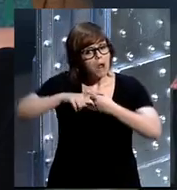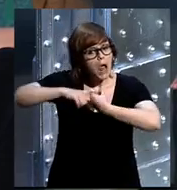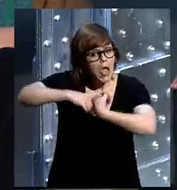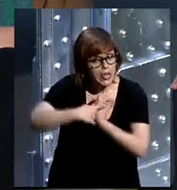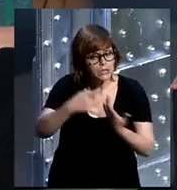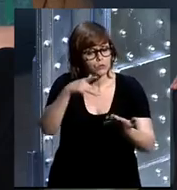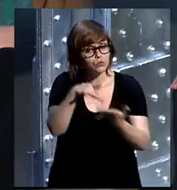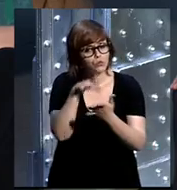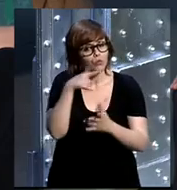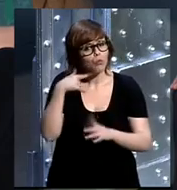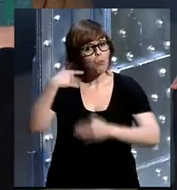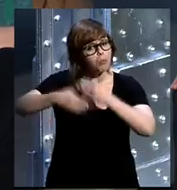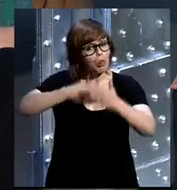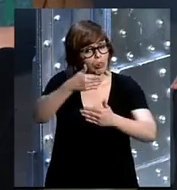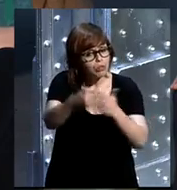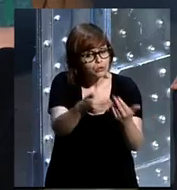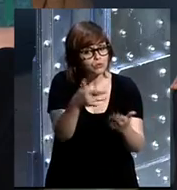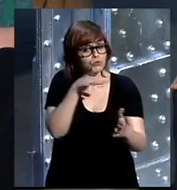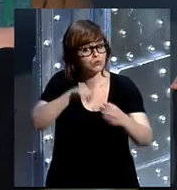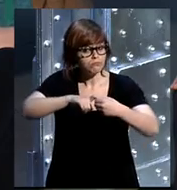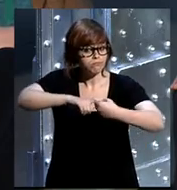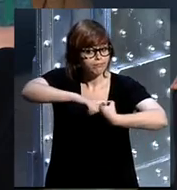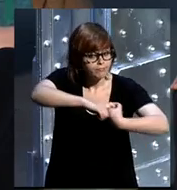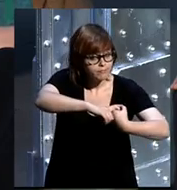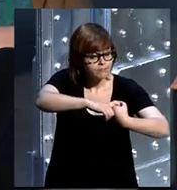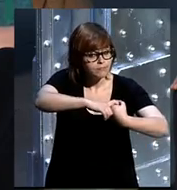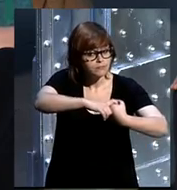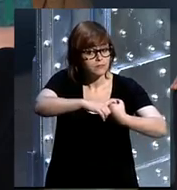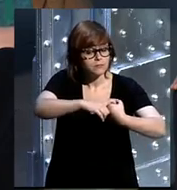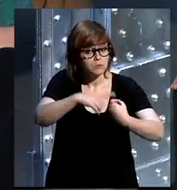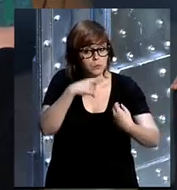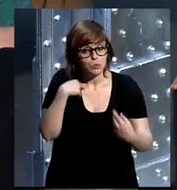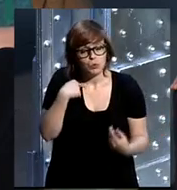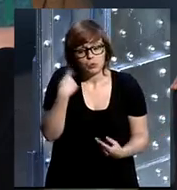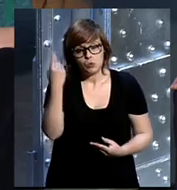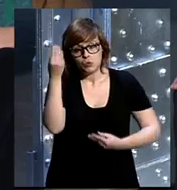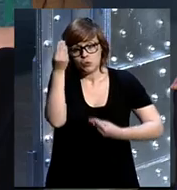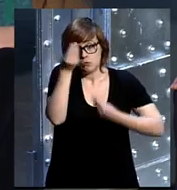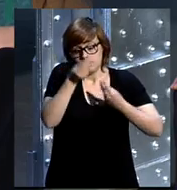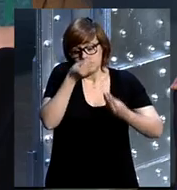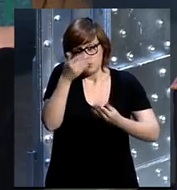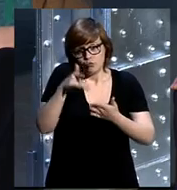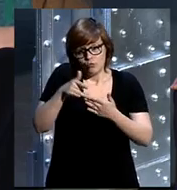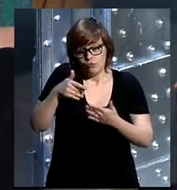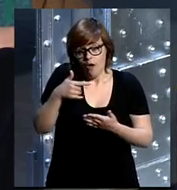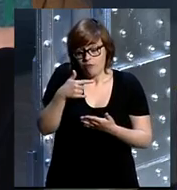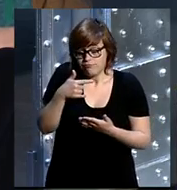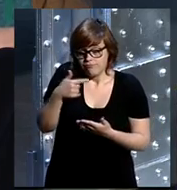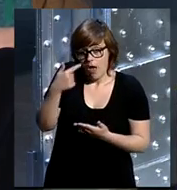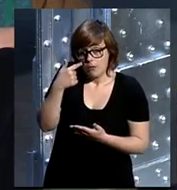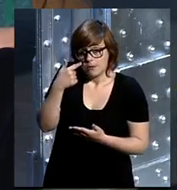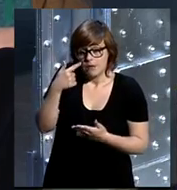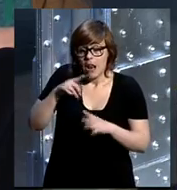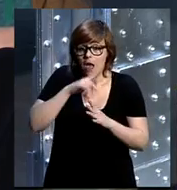un proceso en el que en definitiva, y por lo menos es en lo que yo confío fundamentalmente, resolver a la